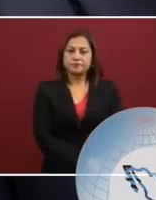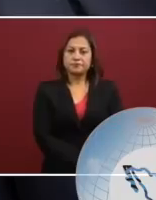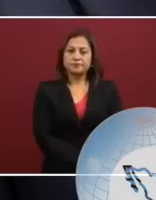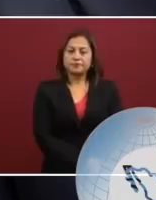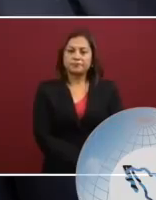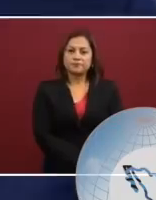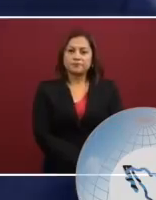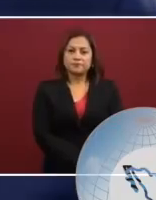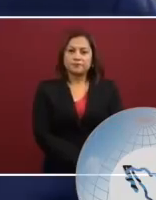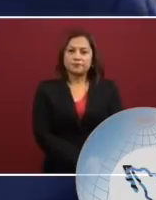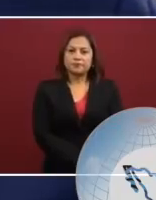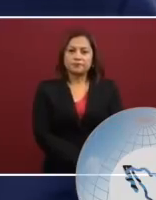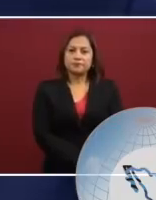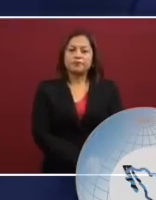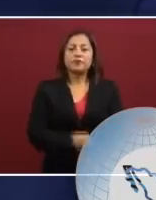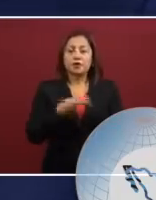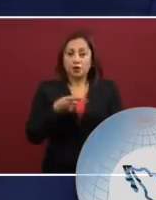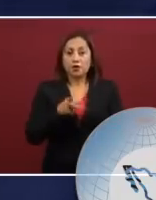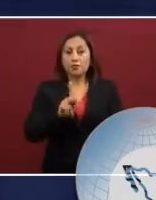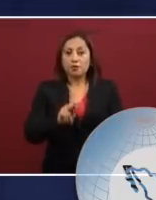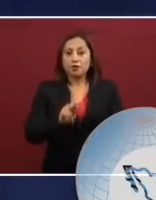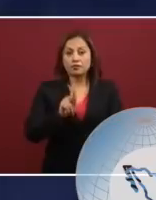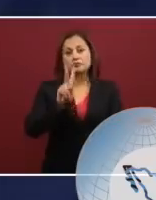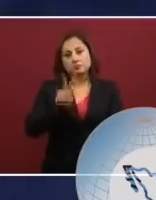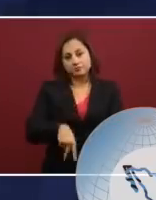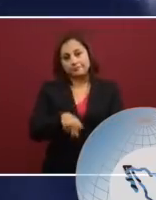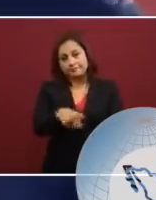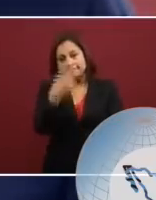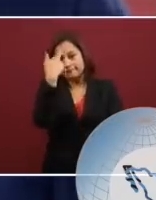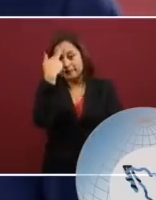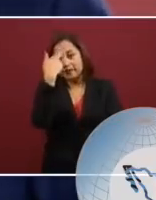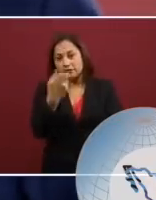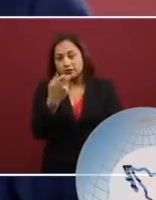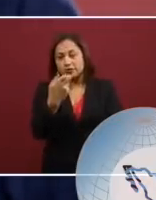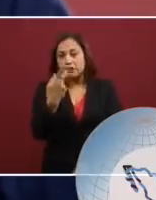Mientras, en efecto, las clases medias